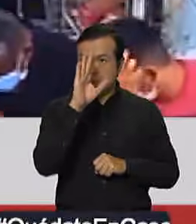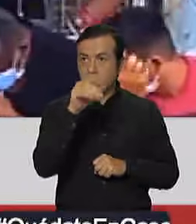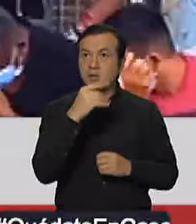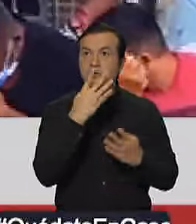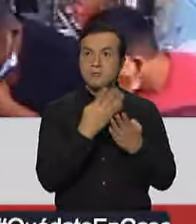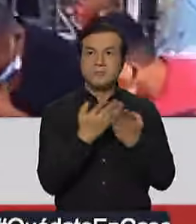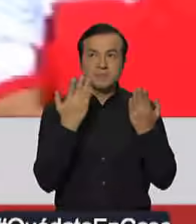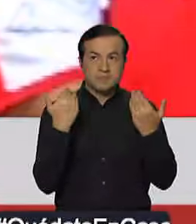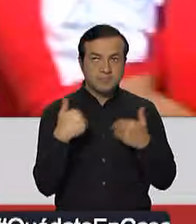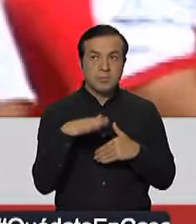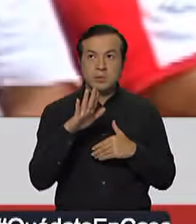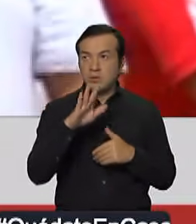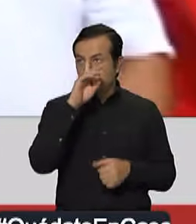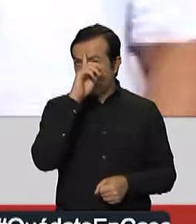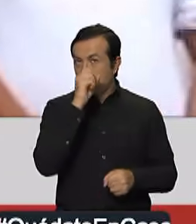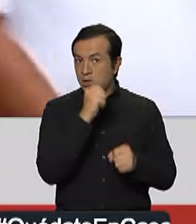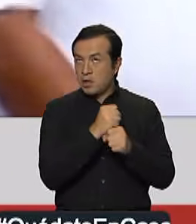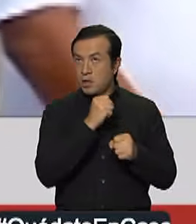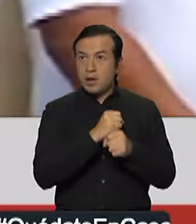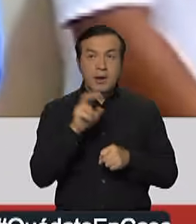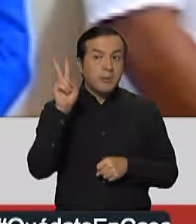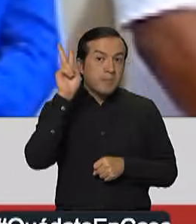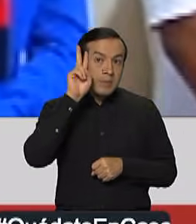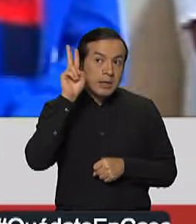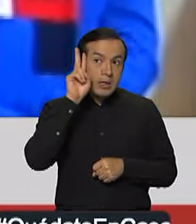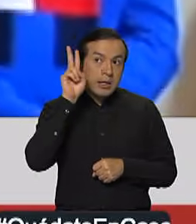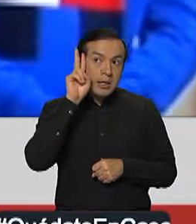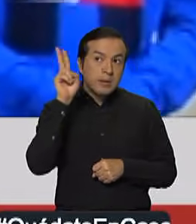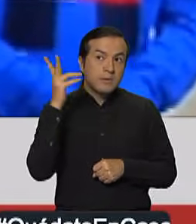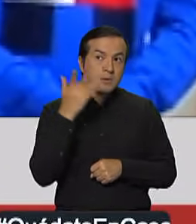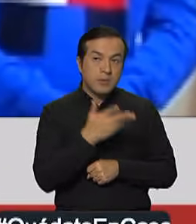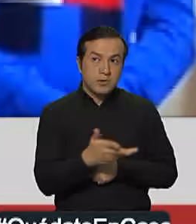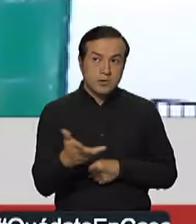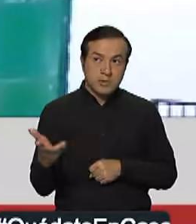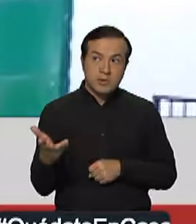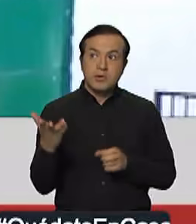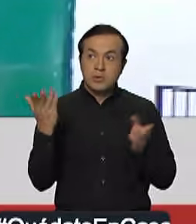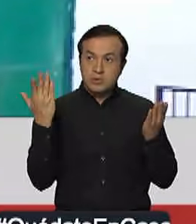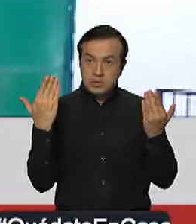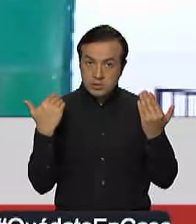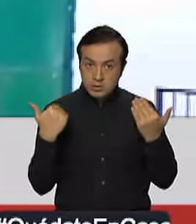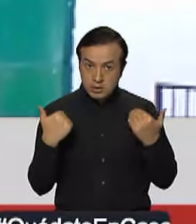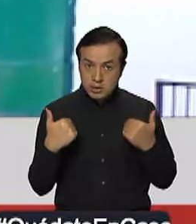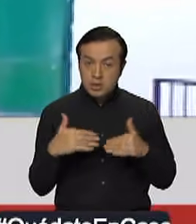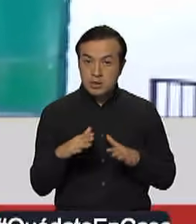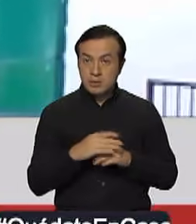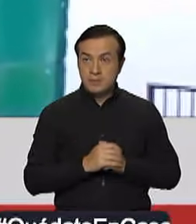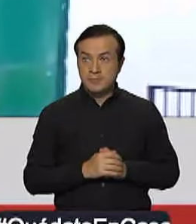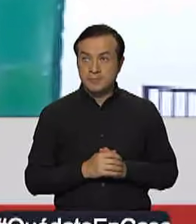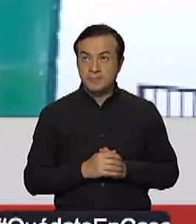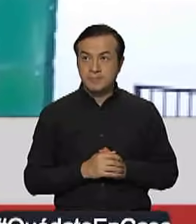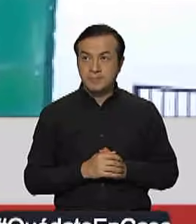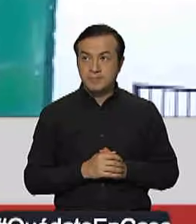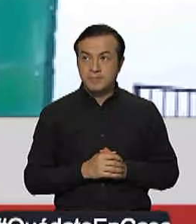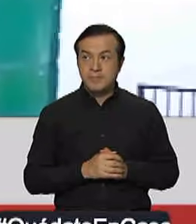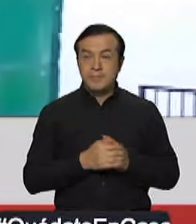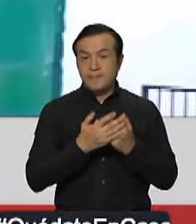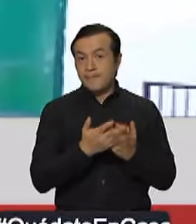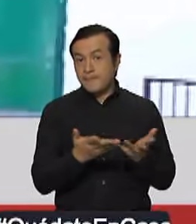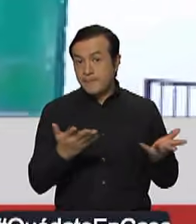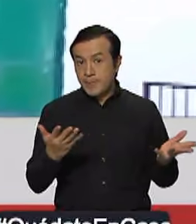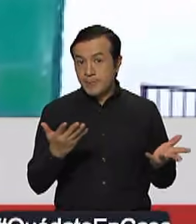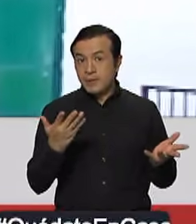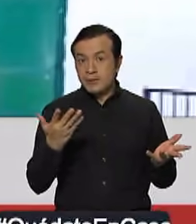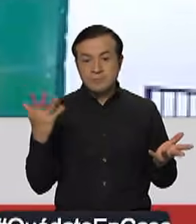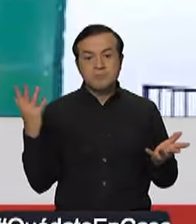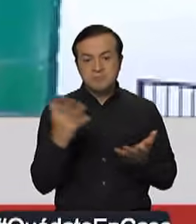activo que trabajaba en complicidad con los delincuentes. De ahí que utiliza un bien del Estado, pues está